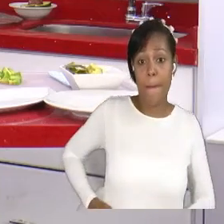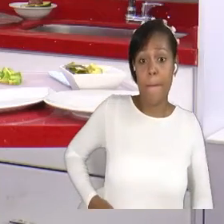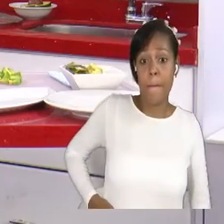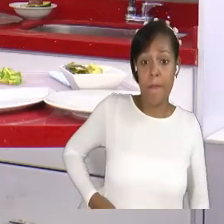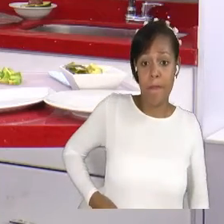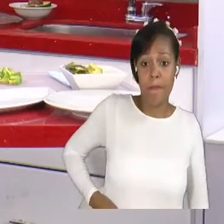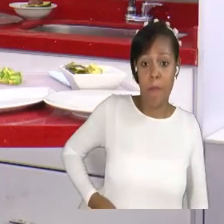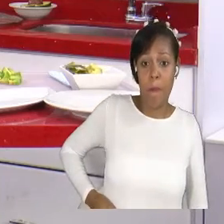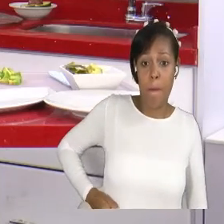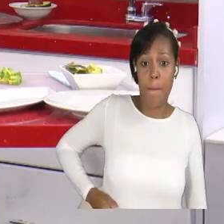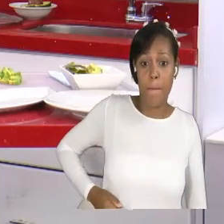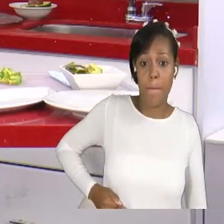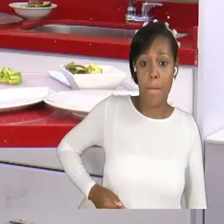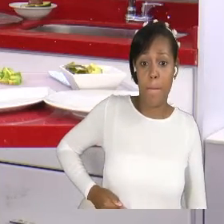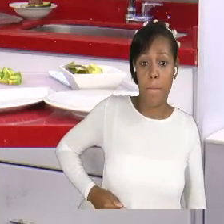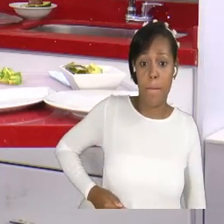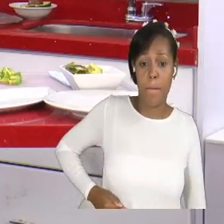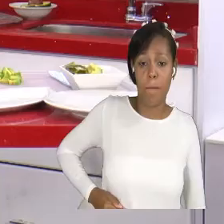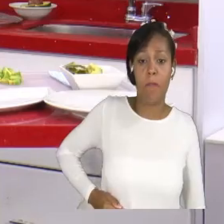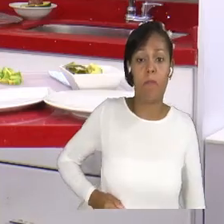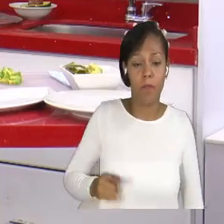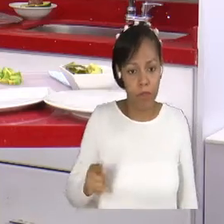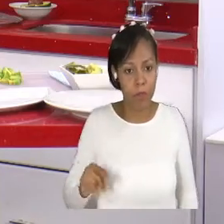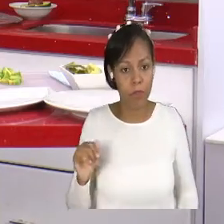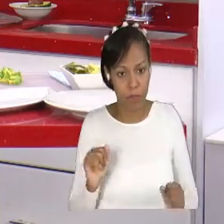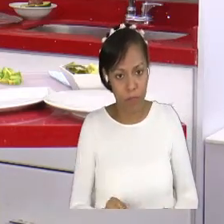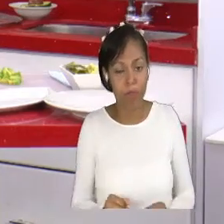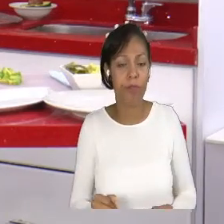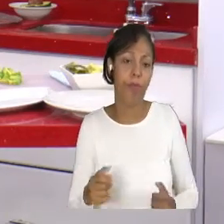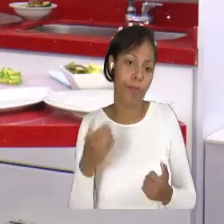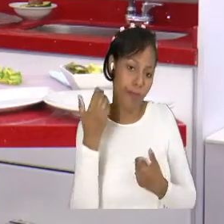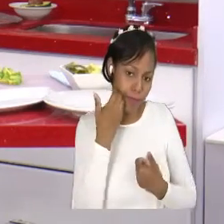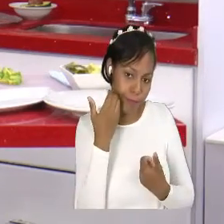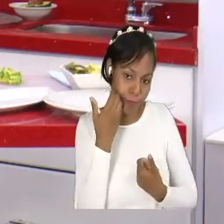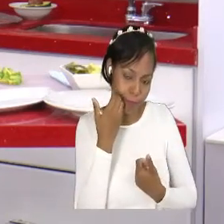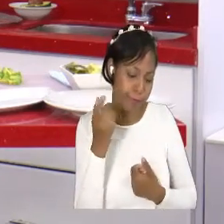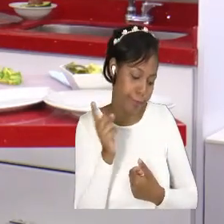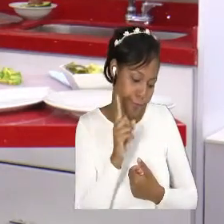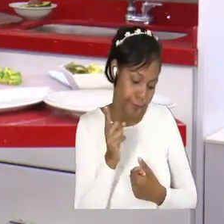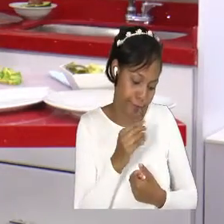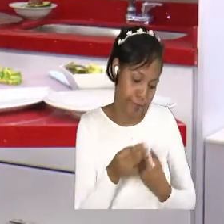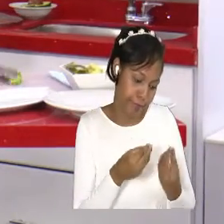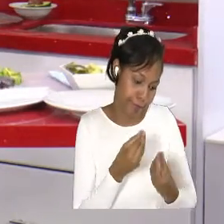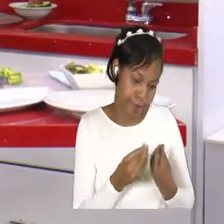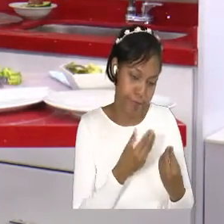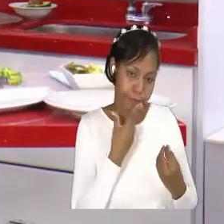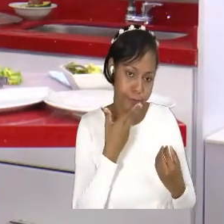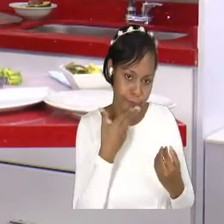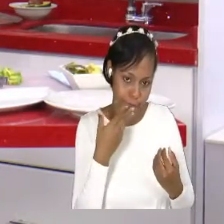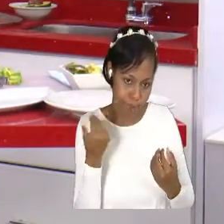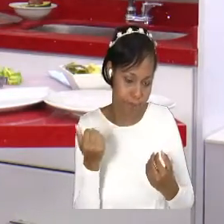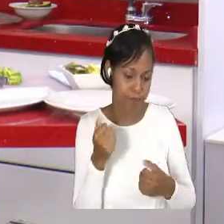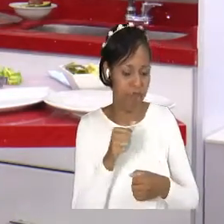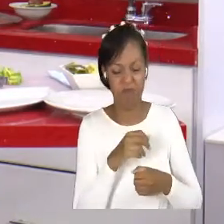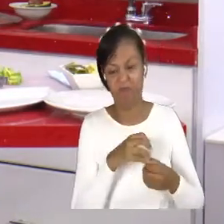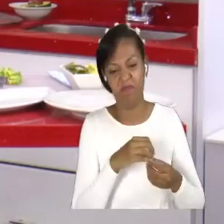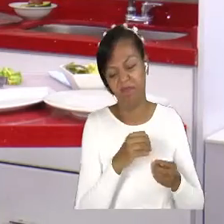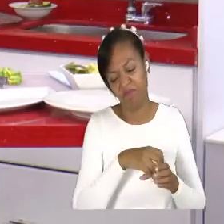y por salud. Y obviamente en las recetas es lo que hace, pues, como más exquisita o